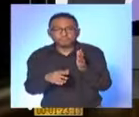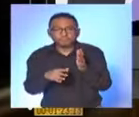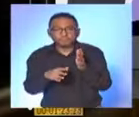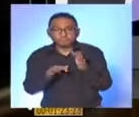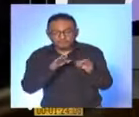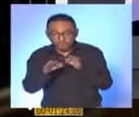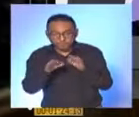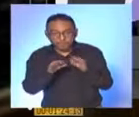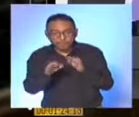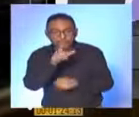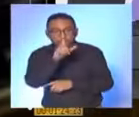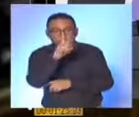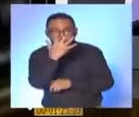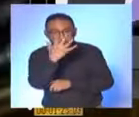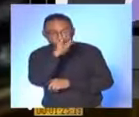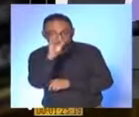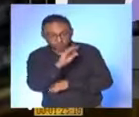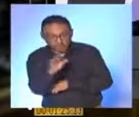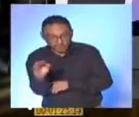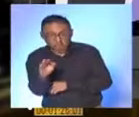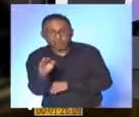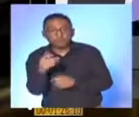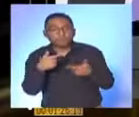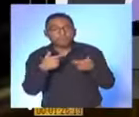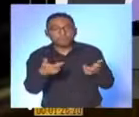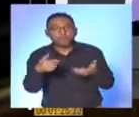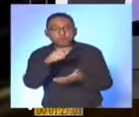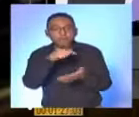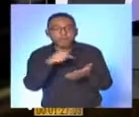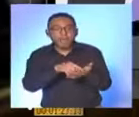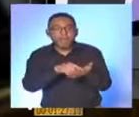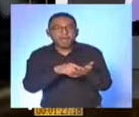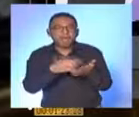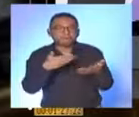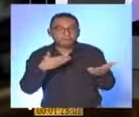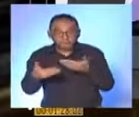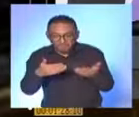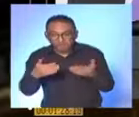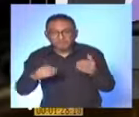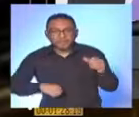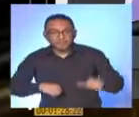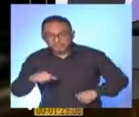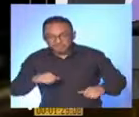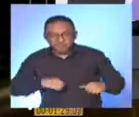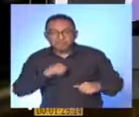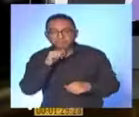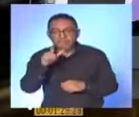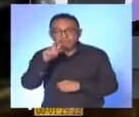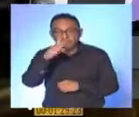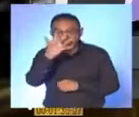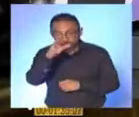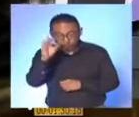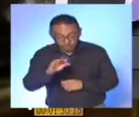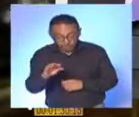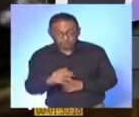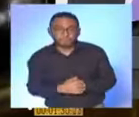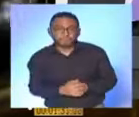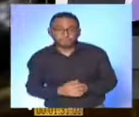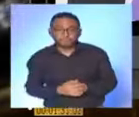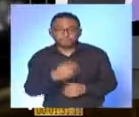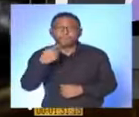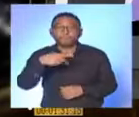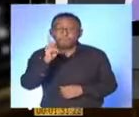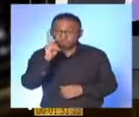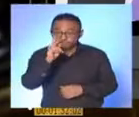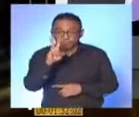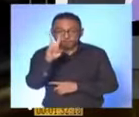al 75% en los espacios públicos de servicio, en todas las actividades no esenciales al 75%. Pero viernes,